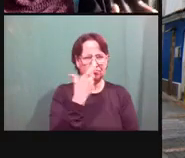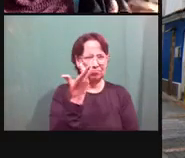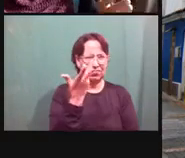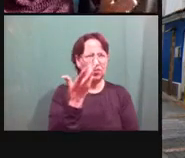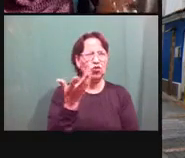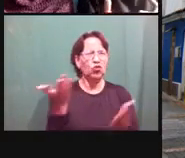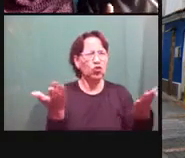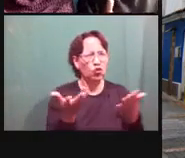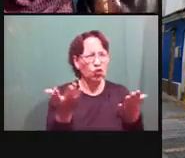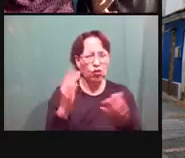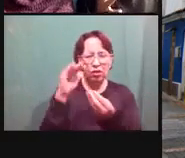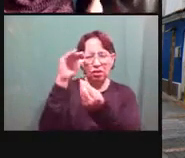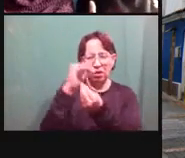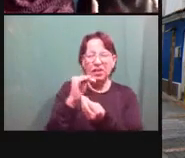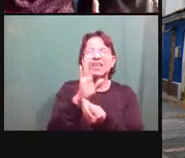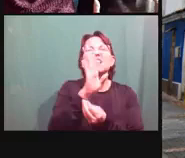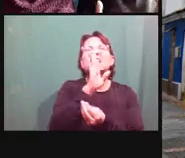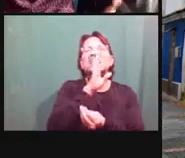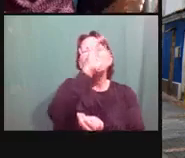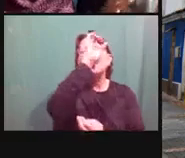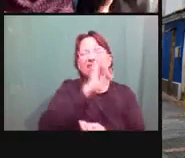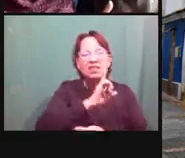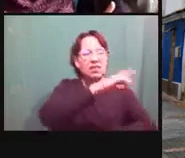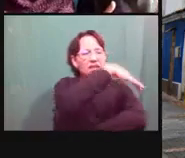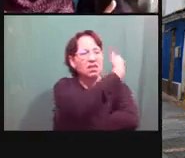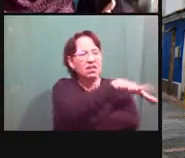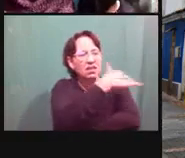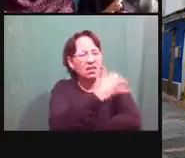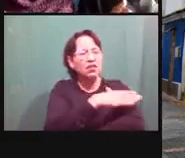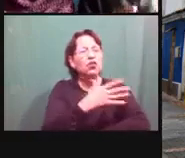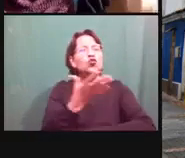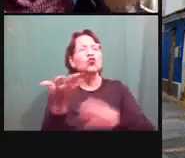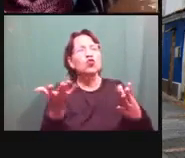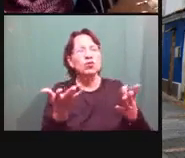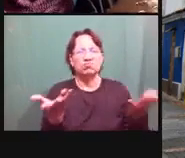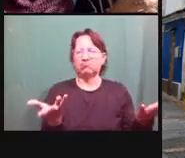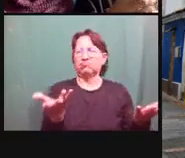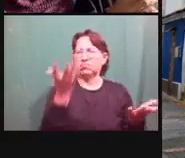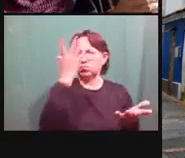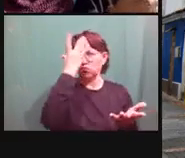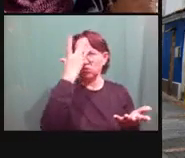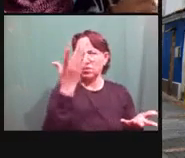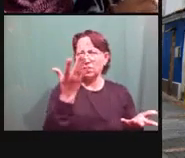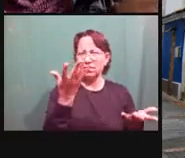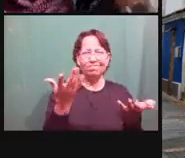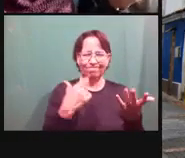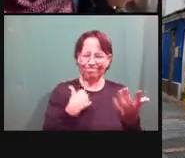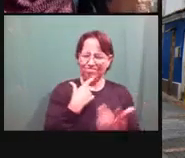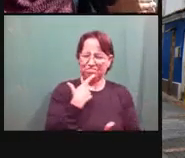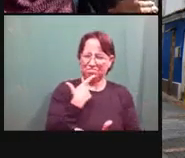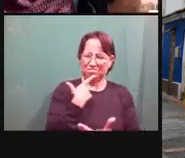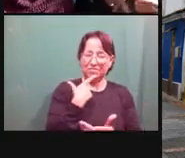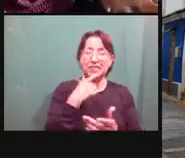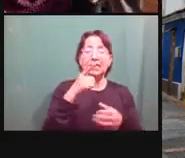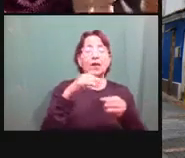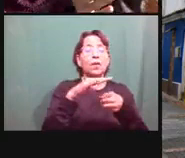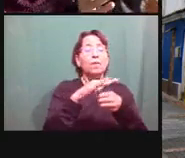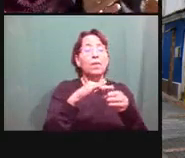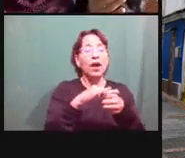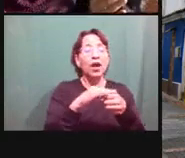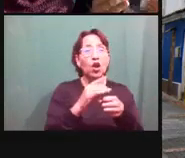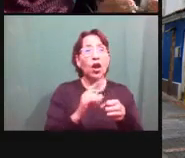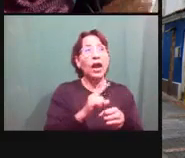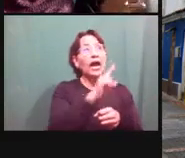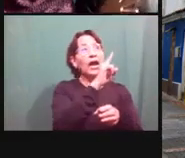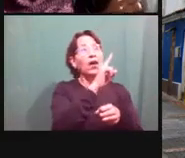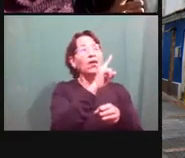patrimonio, no? ¿Quién decide cuáles son las calles, dónde está, por qué importancia es de un barrio para abajo y no de un barrio para